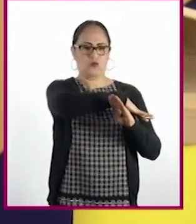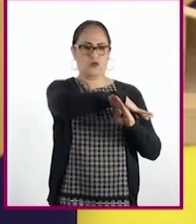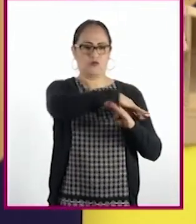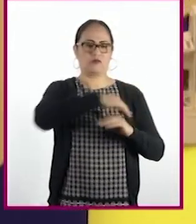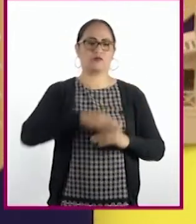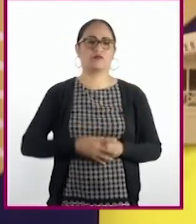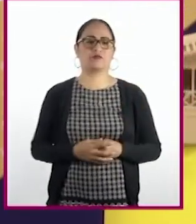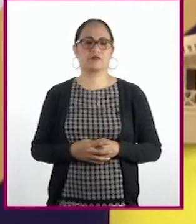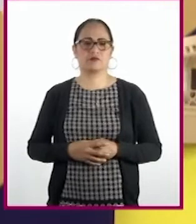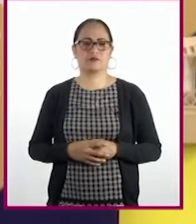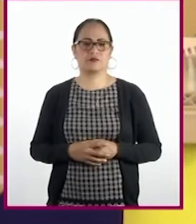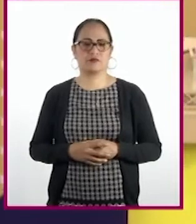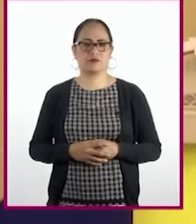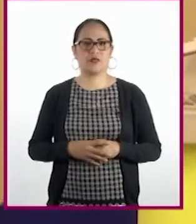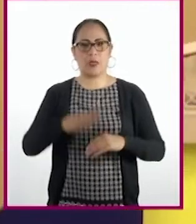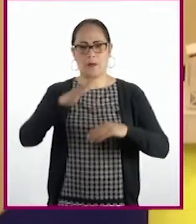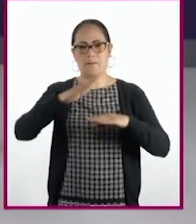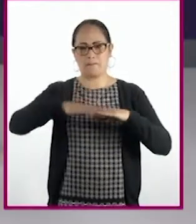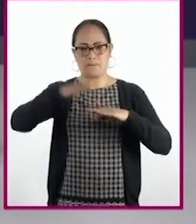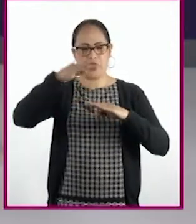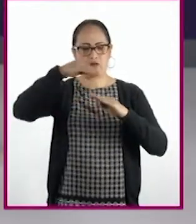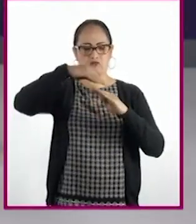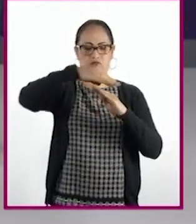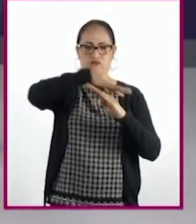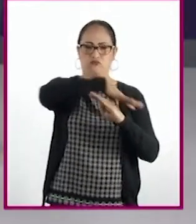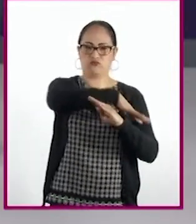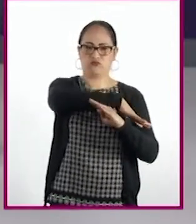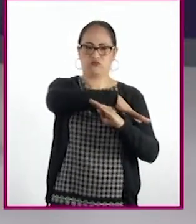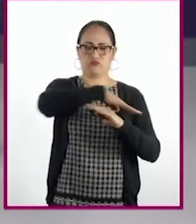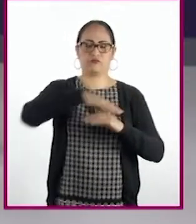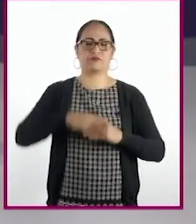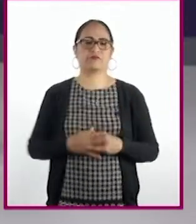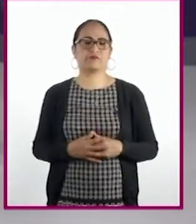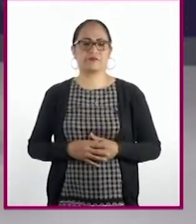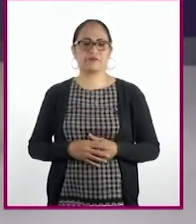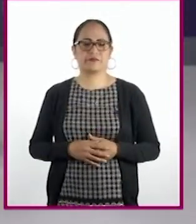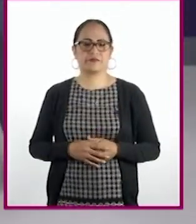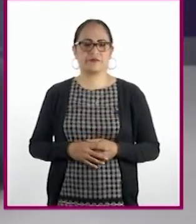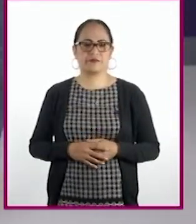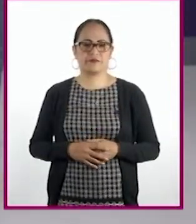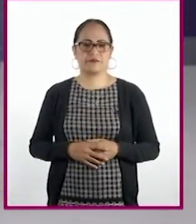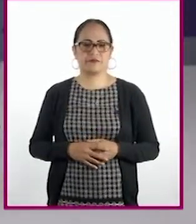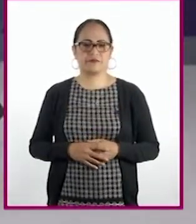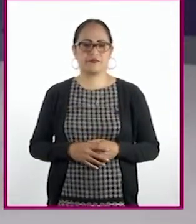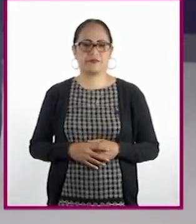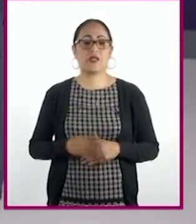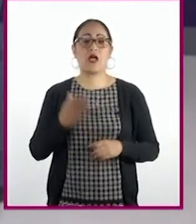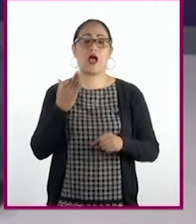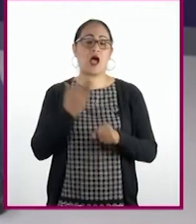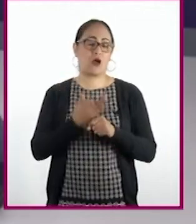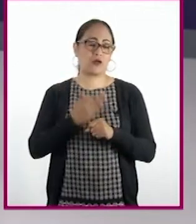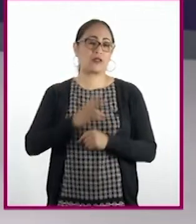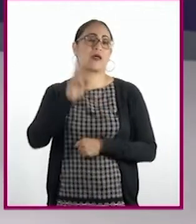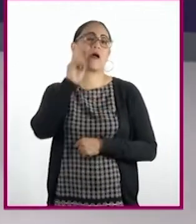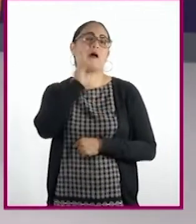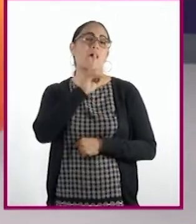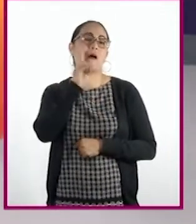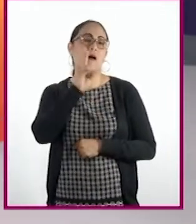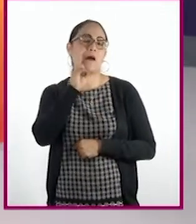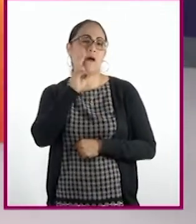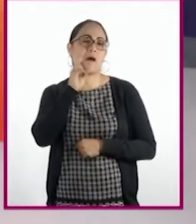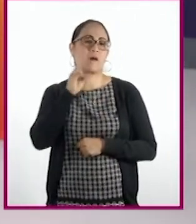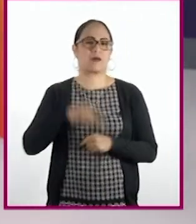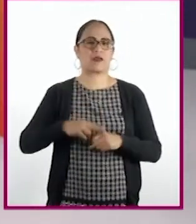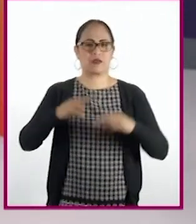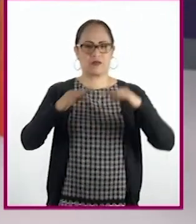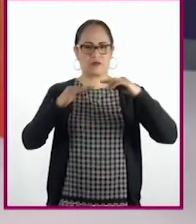se ve más inclinada. Bueno, ya sé. Vamos a comprobarlo con un nivel. ¿Te